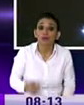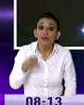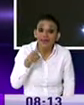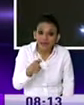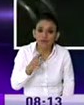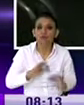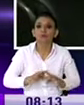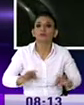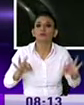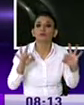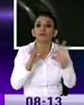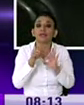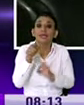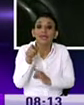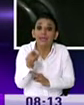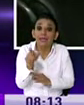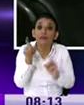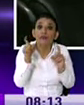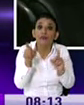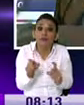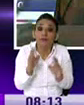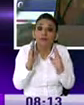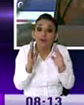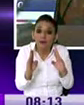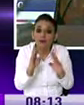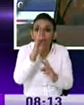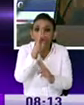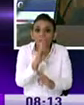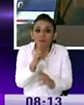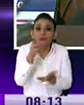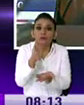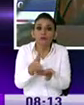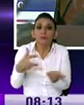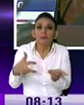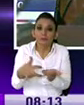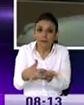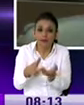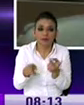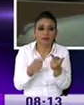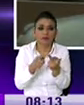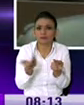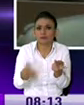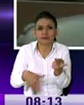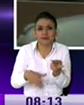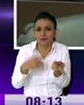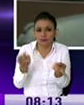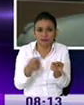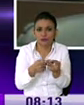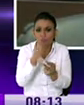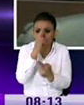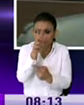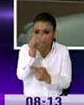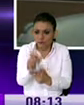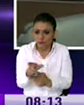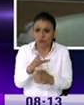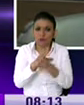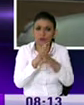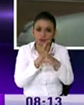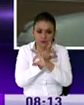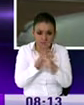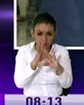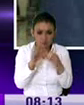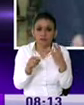hay que reflejar. Trato al usuario, el respeto a las paradas, básico. El respeto al usuario y tener unidades de buen